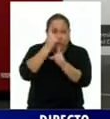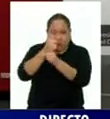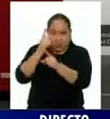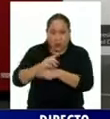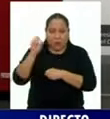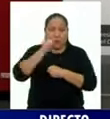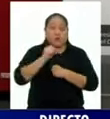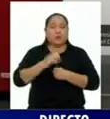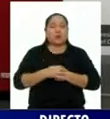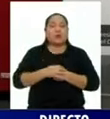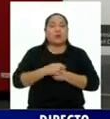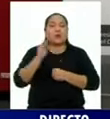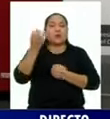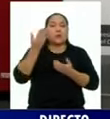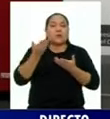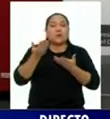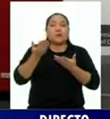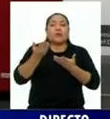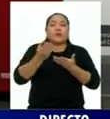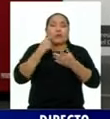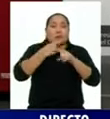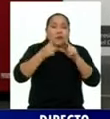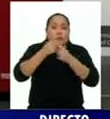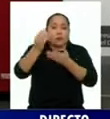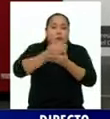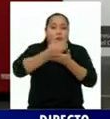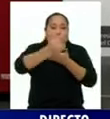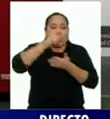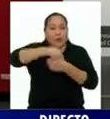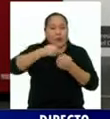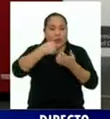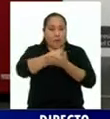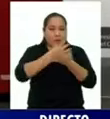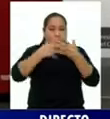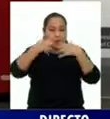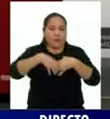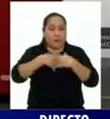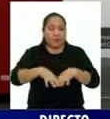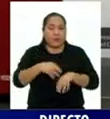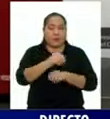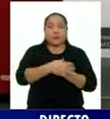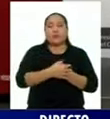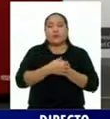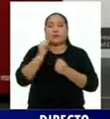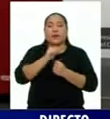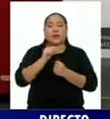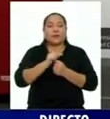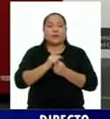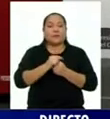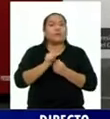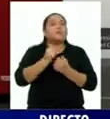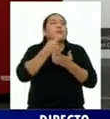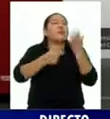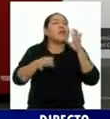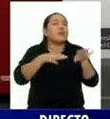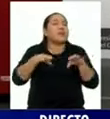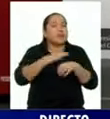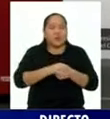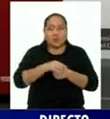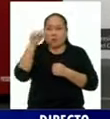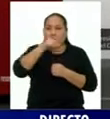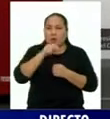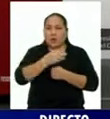habría una concertación de precios por parte de las empresas envasadoras. ¿Qué está haciendo el gobierno para frenar este